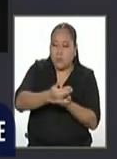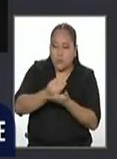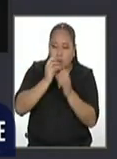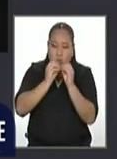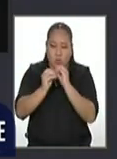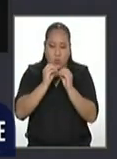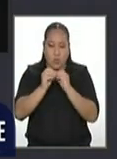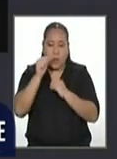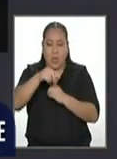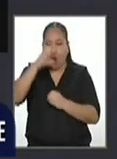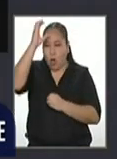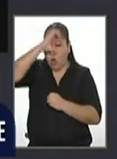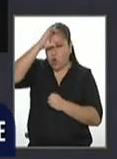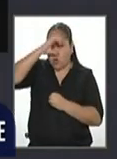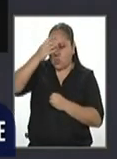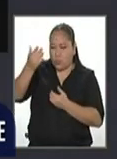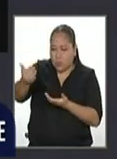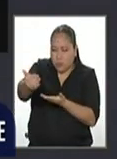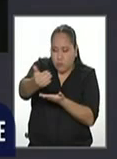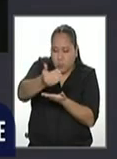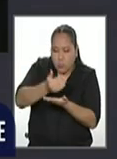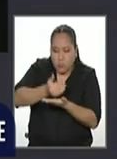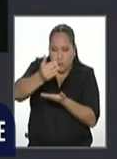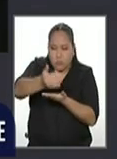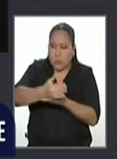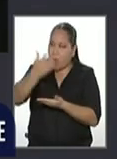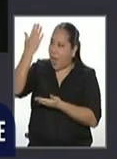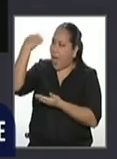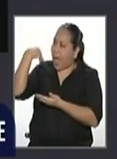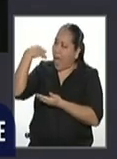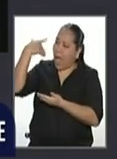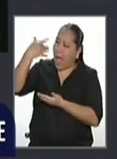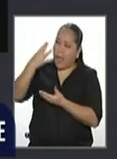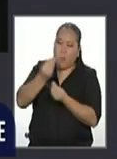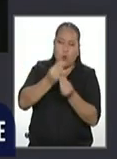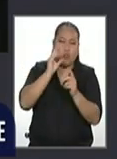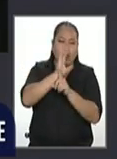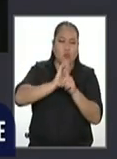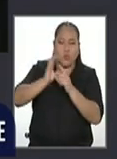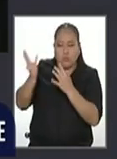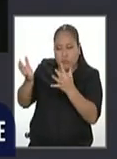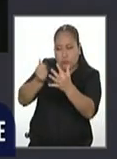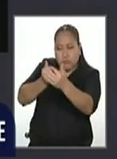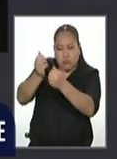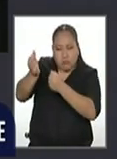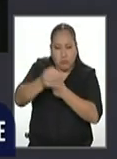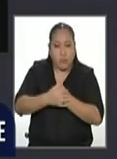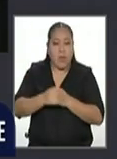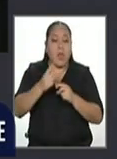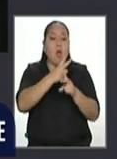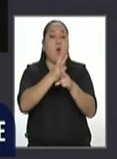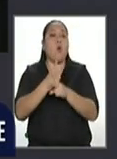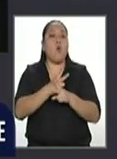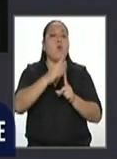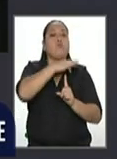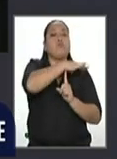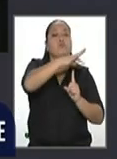los conocimientos que tenemos ancestrales de tantas culturas para preservar el medio